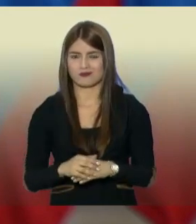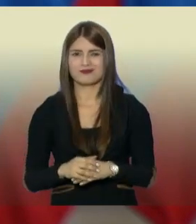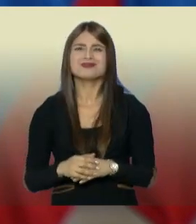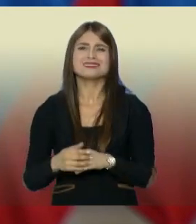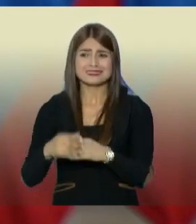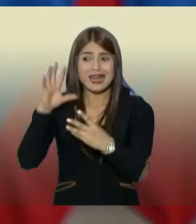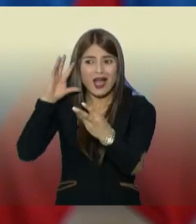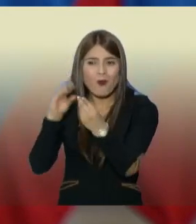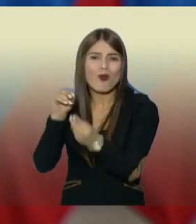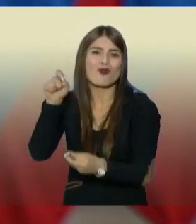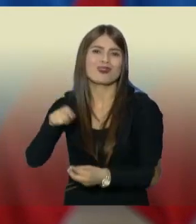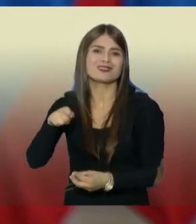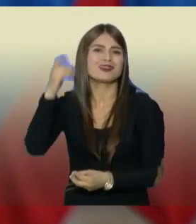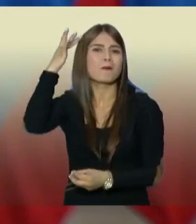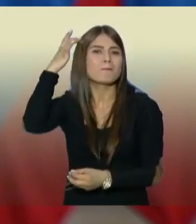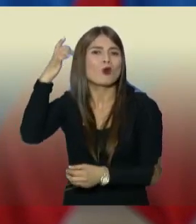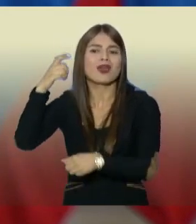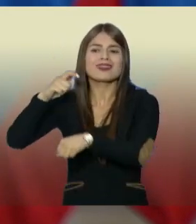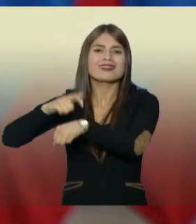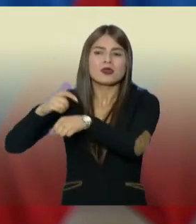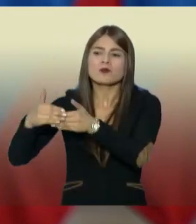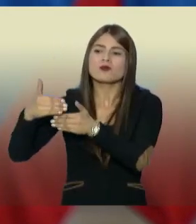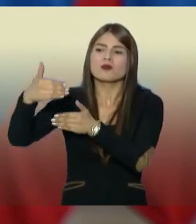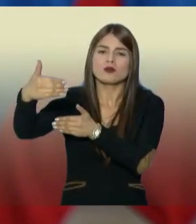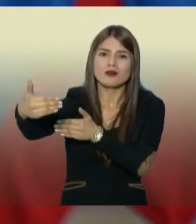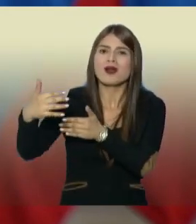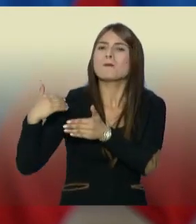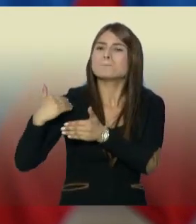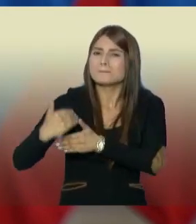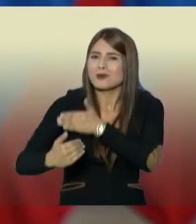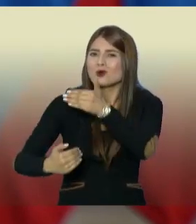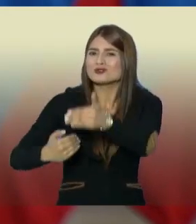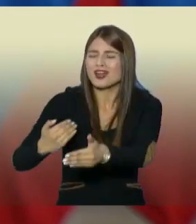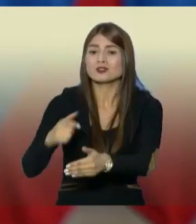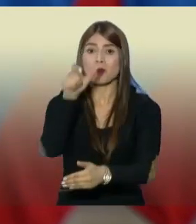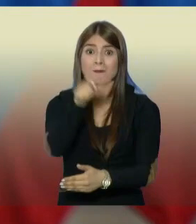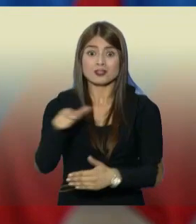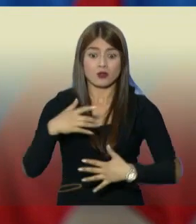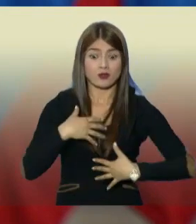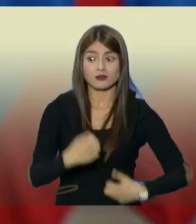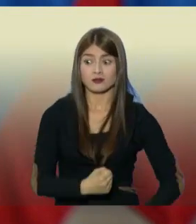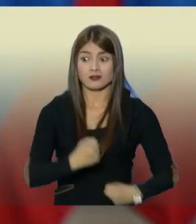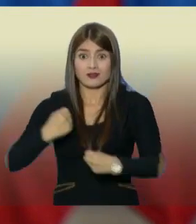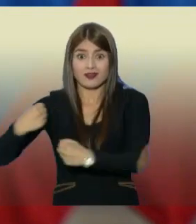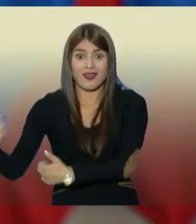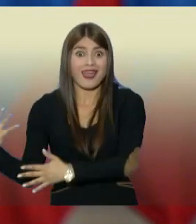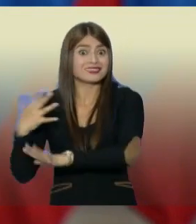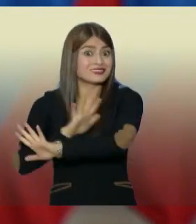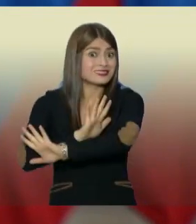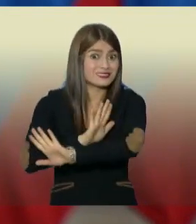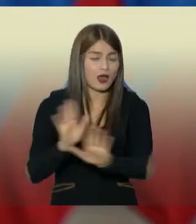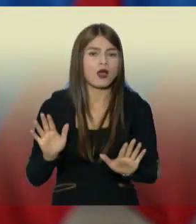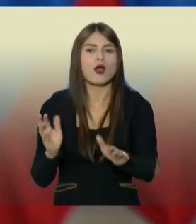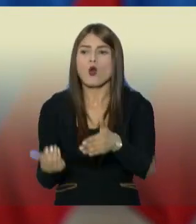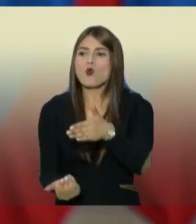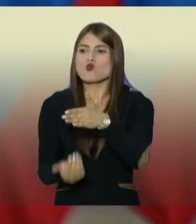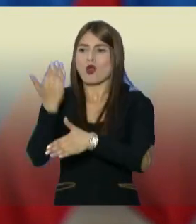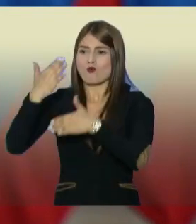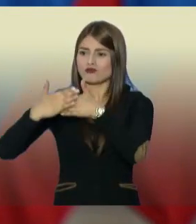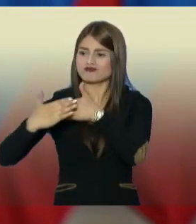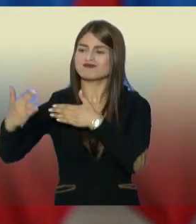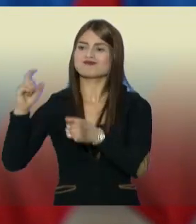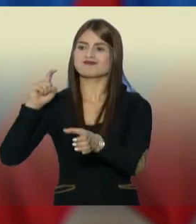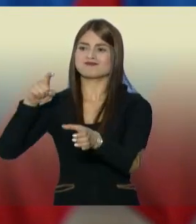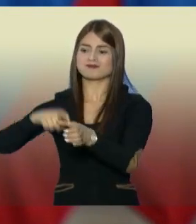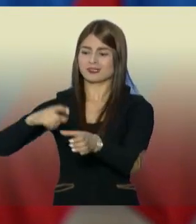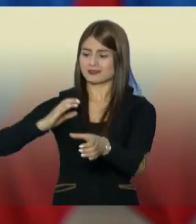marcha debidamente el proceso de reincorporación a la via civil y Sin armas de los exmiembros de las FARC